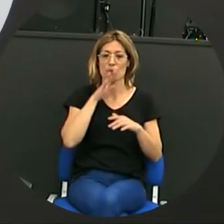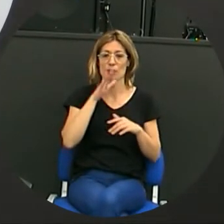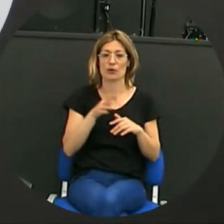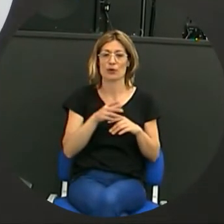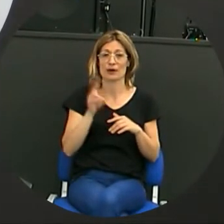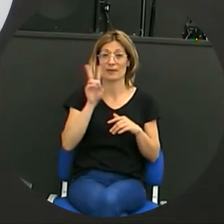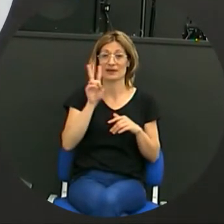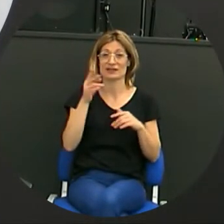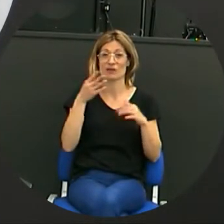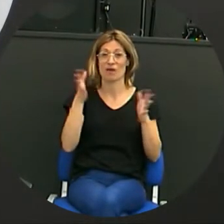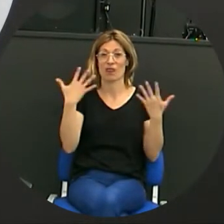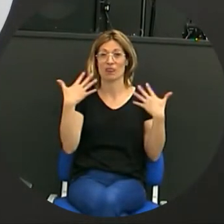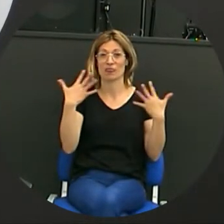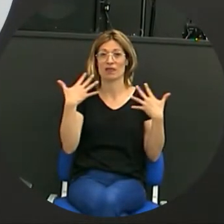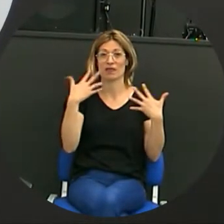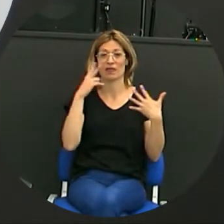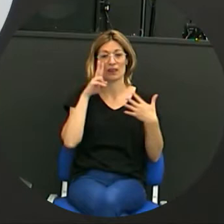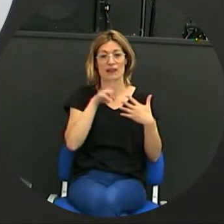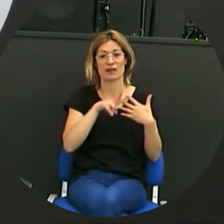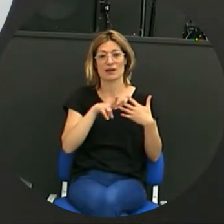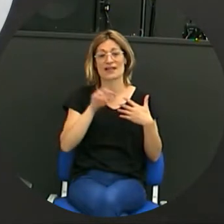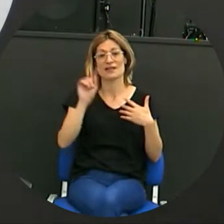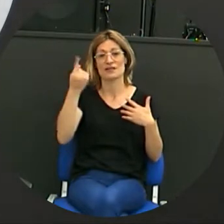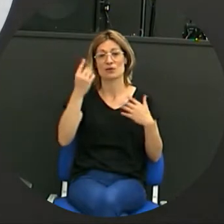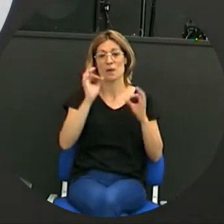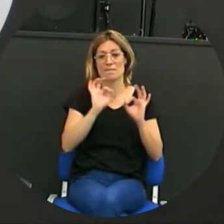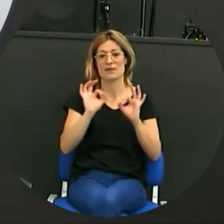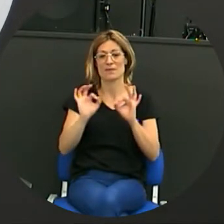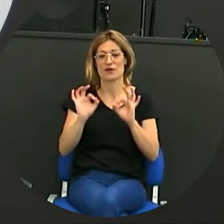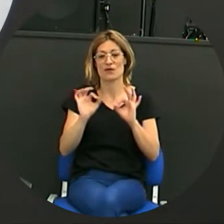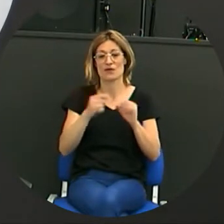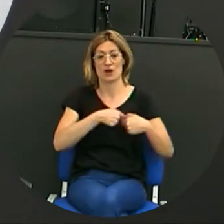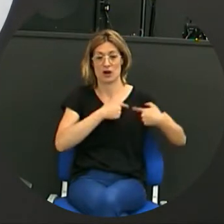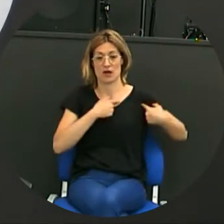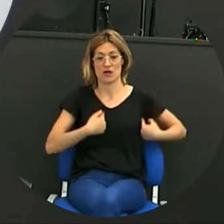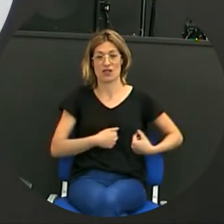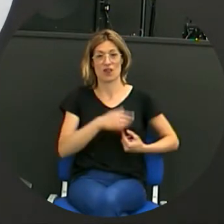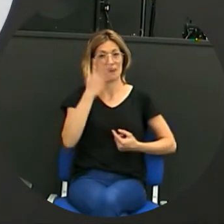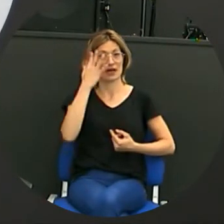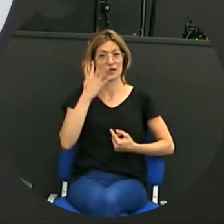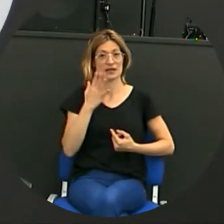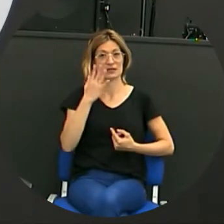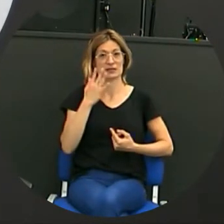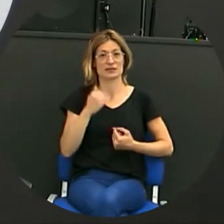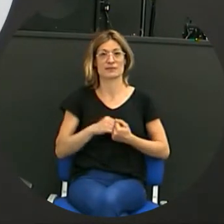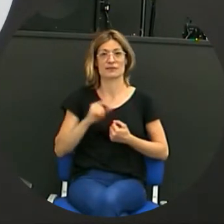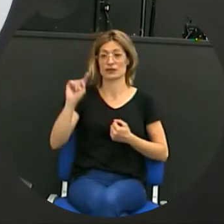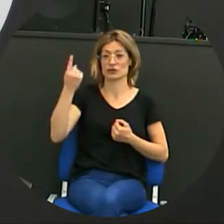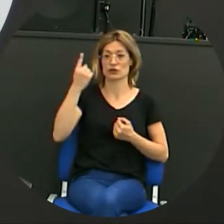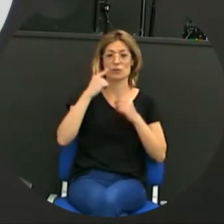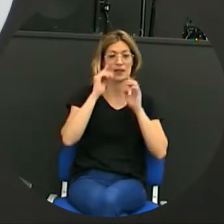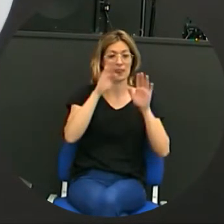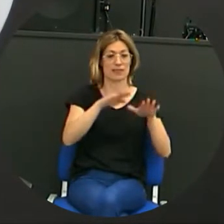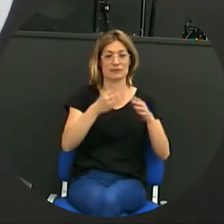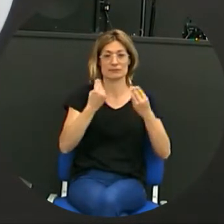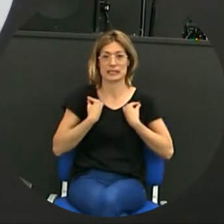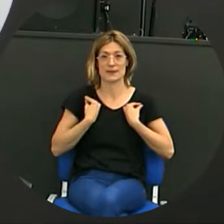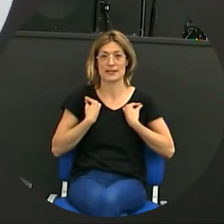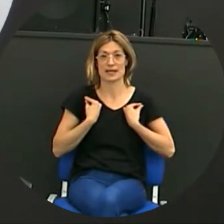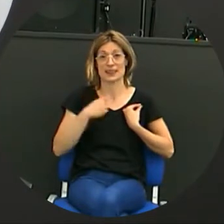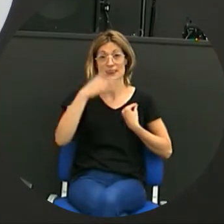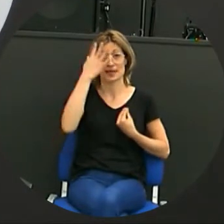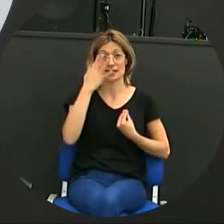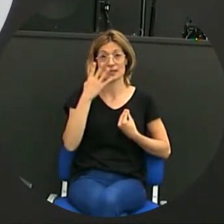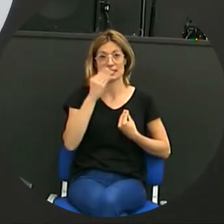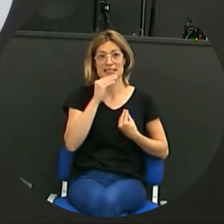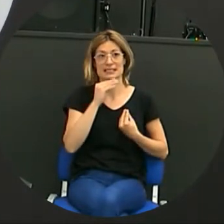versículo 10. Dios preparó el corazón de Ananías. Dios bendijo la vida de Ananías